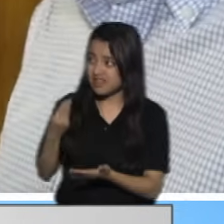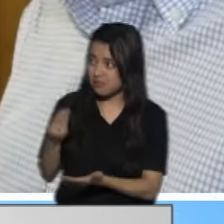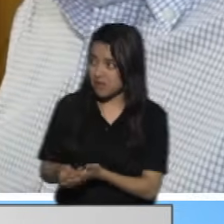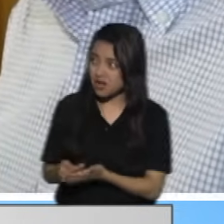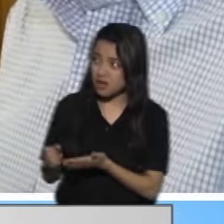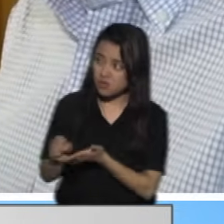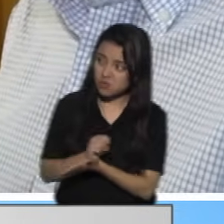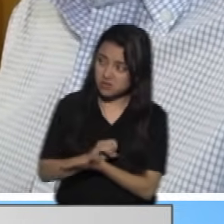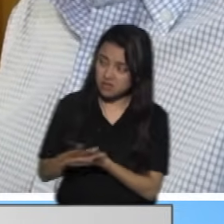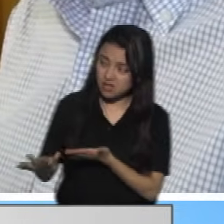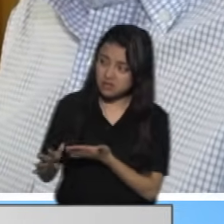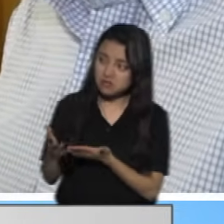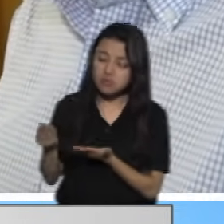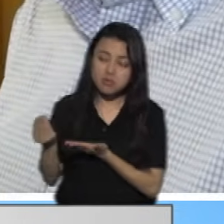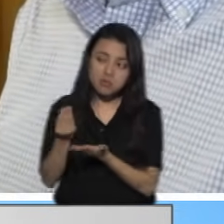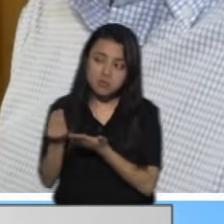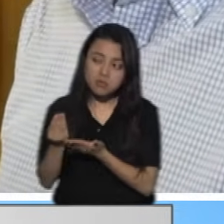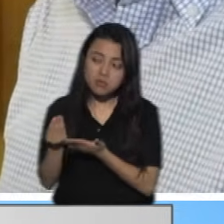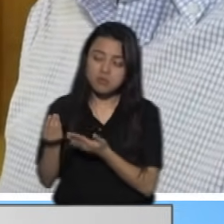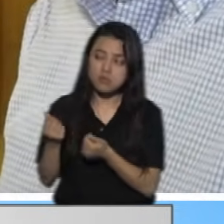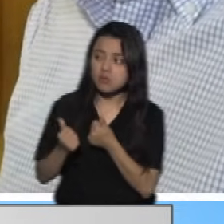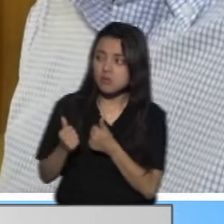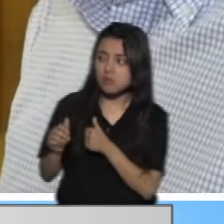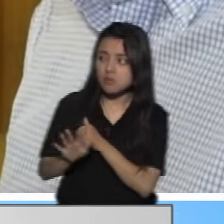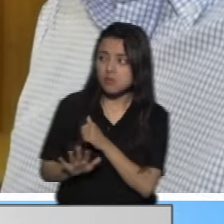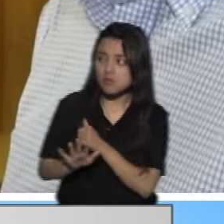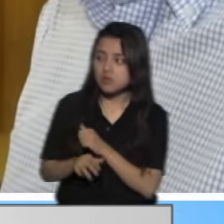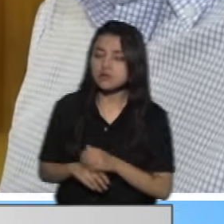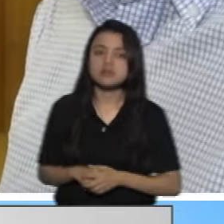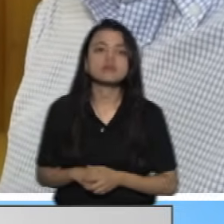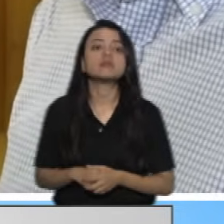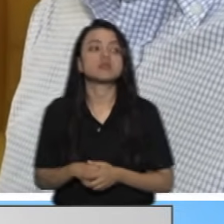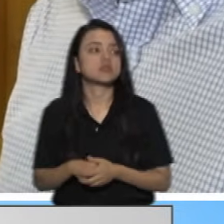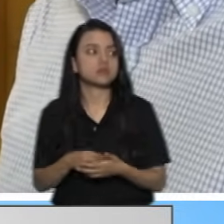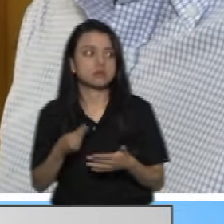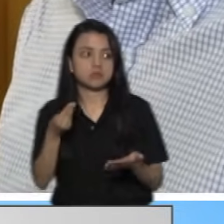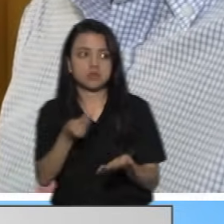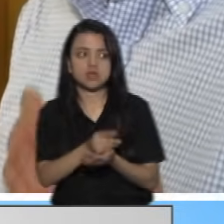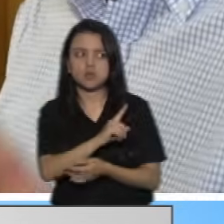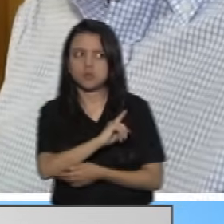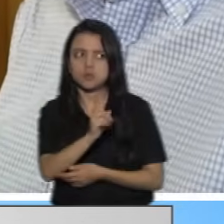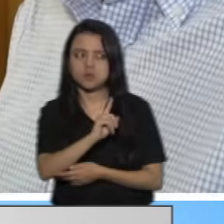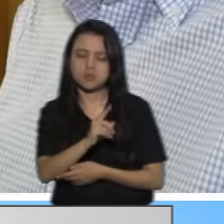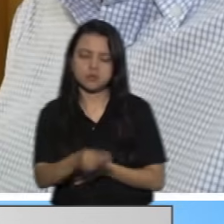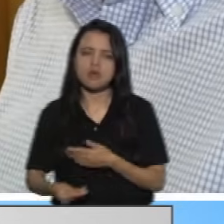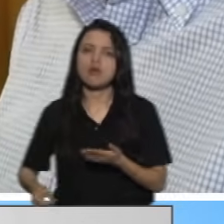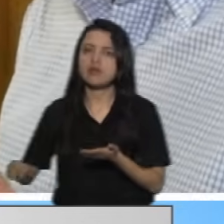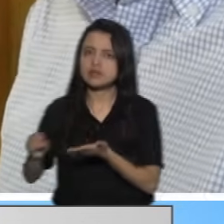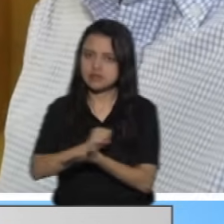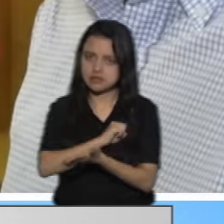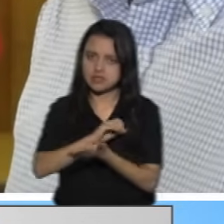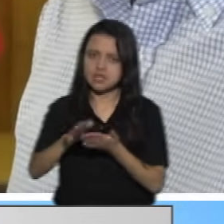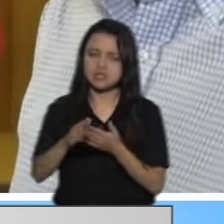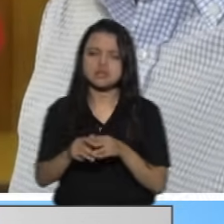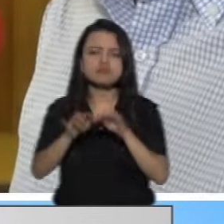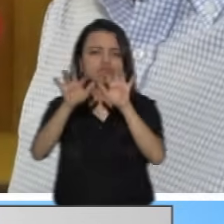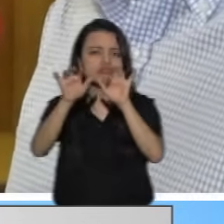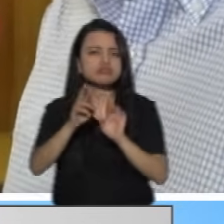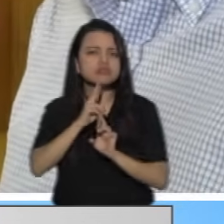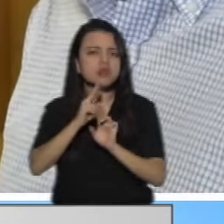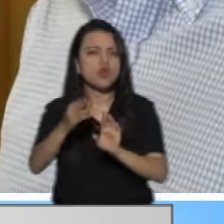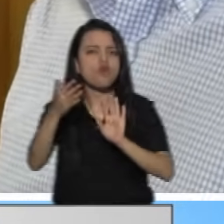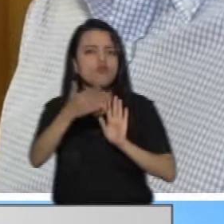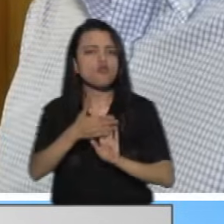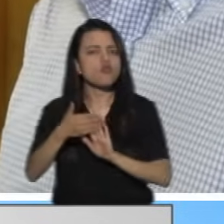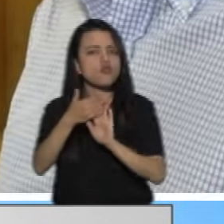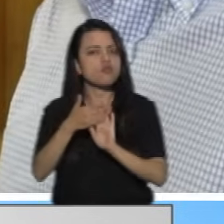qué requisito básico mínimo se requiere? No, postularse es gratis, la idea es que se llene un formulario que es muy fácil de llenar por parte de